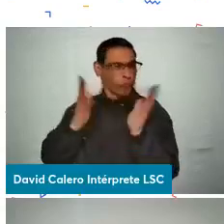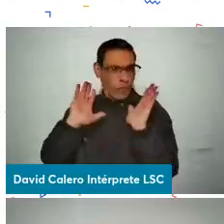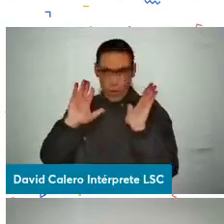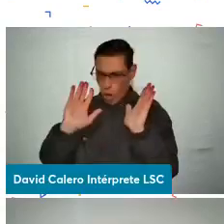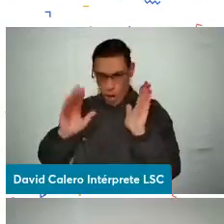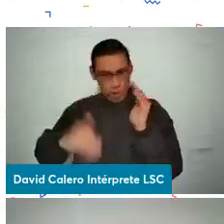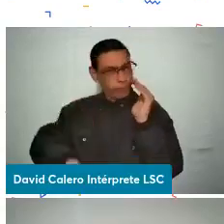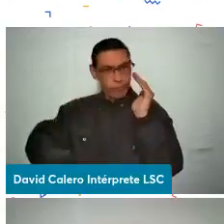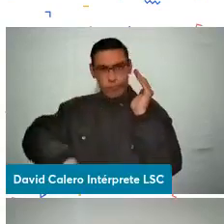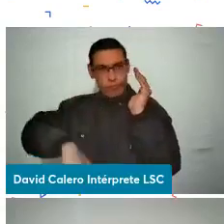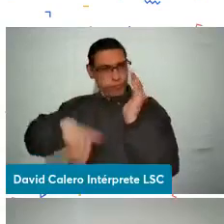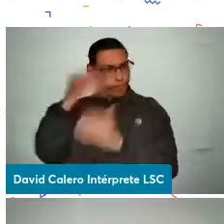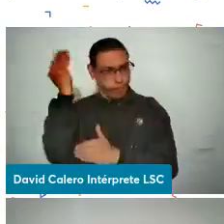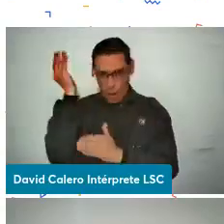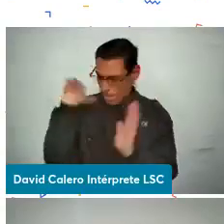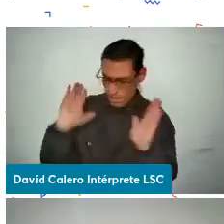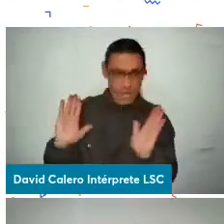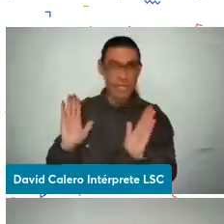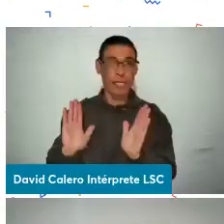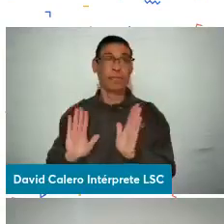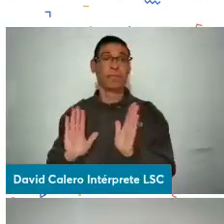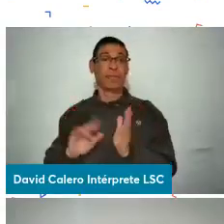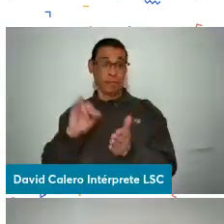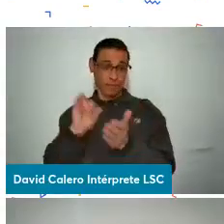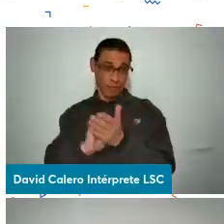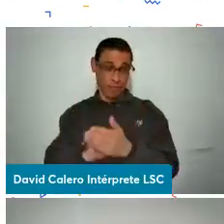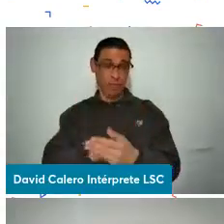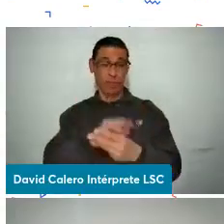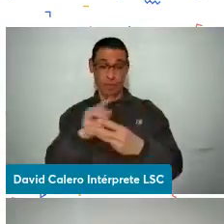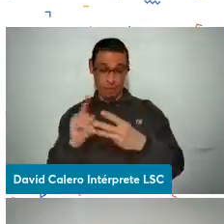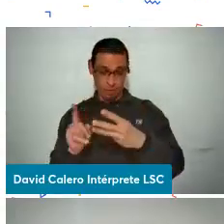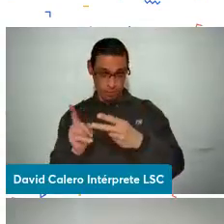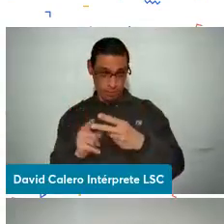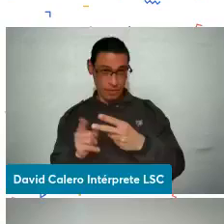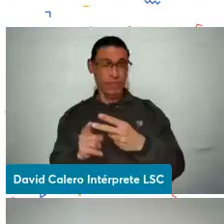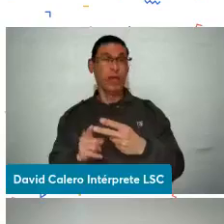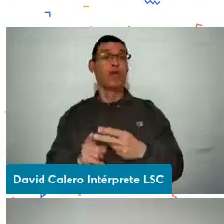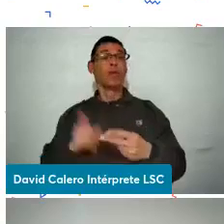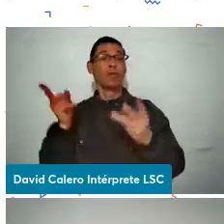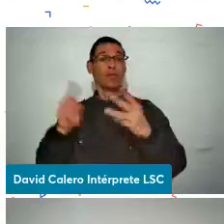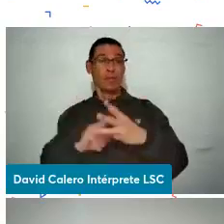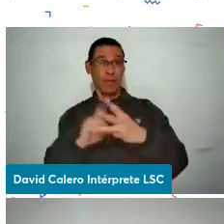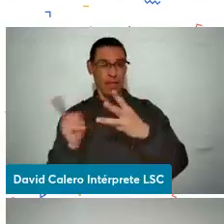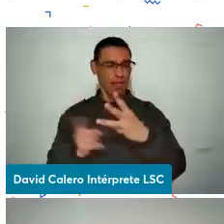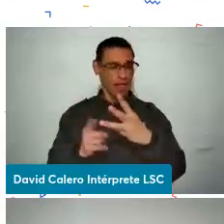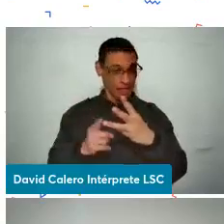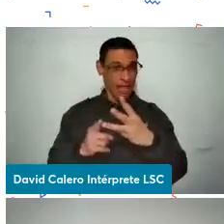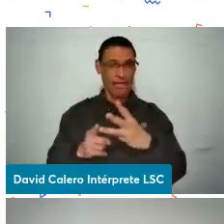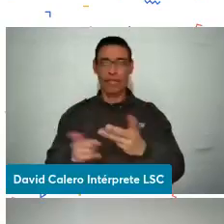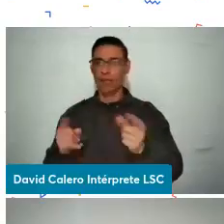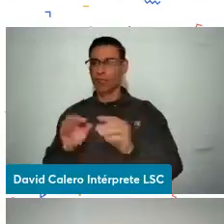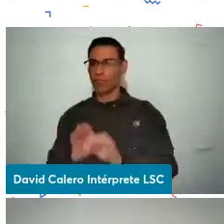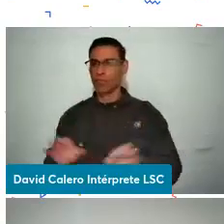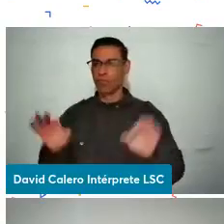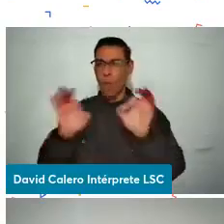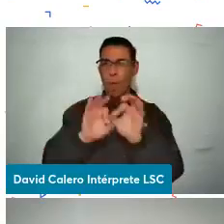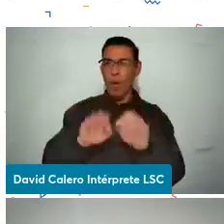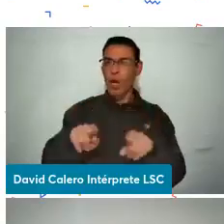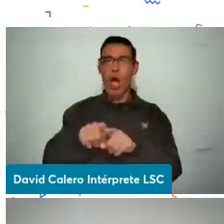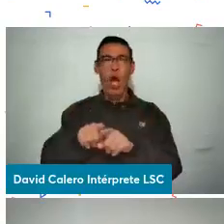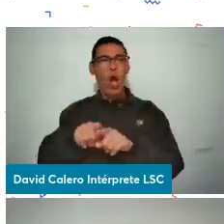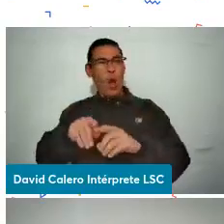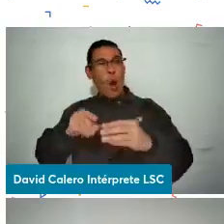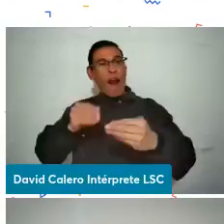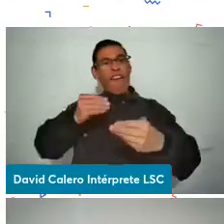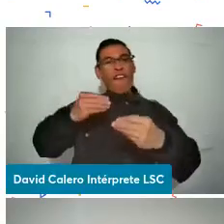fue el segundo escalón. El tercero, bueno, también muy, muy vinculado a lo que acabo de decir, es esa flexibilidad curricular, ¿listo? Y aquí también